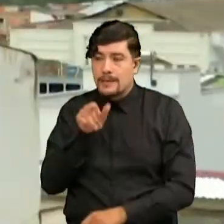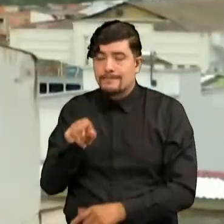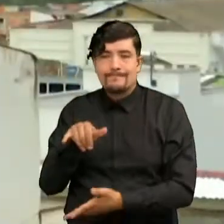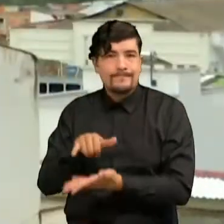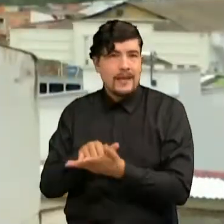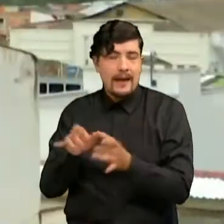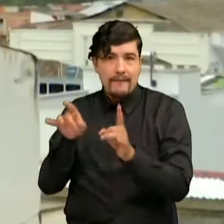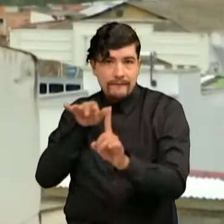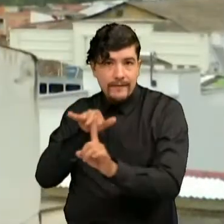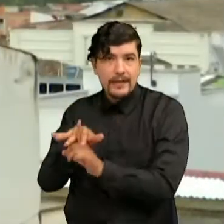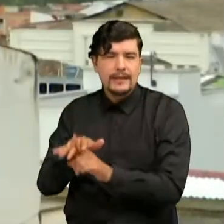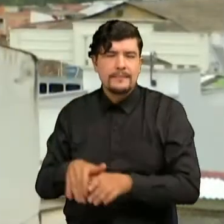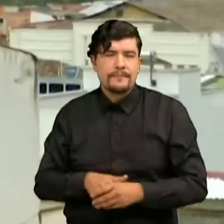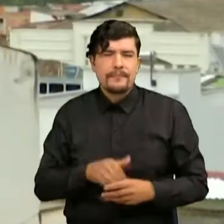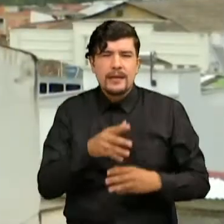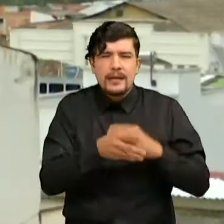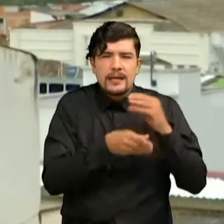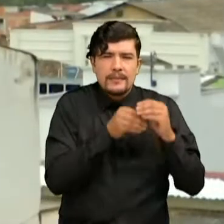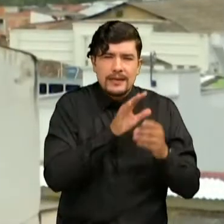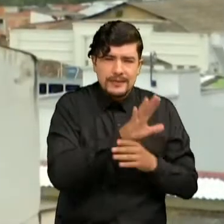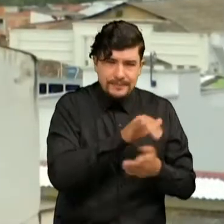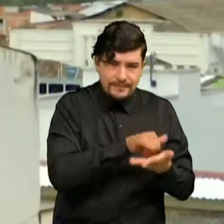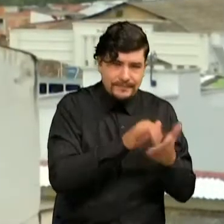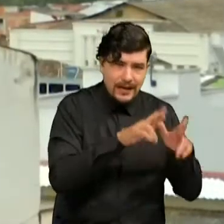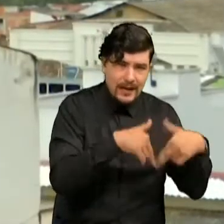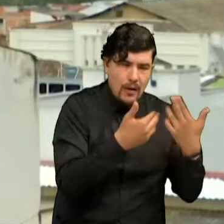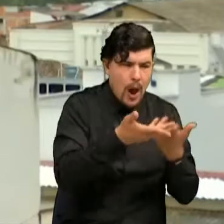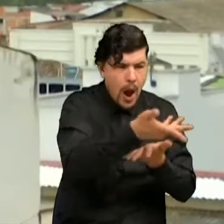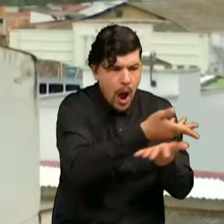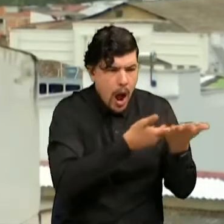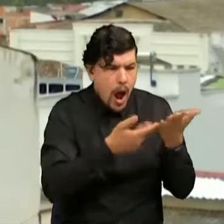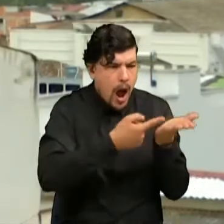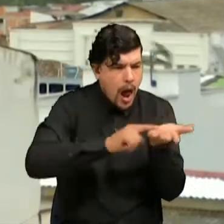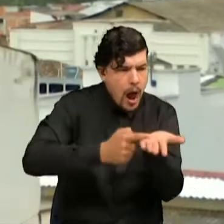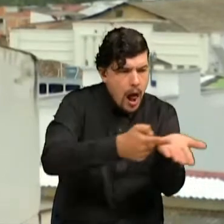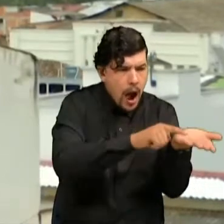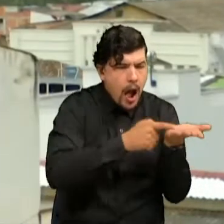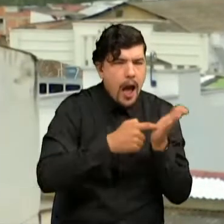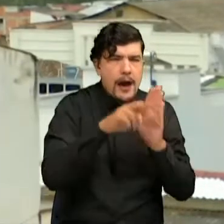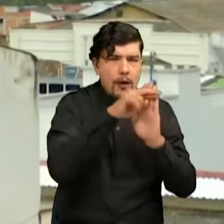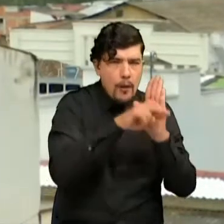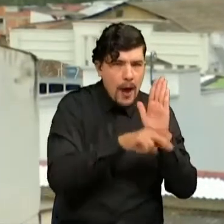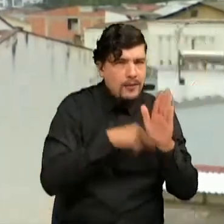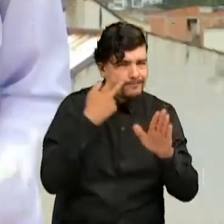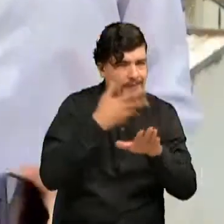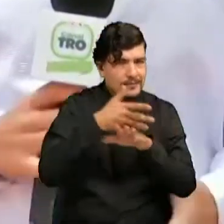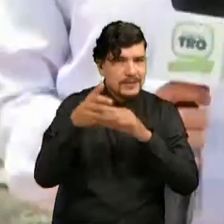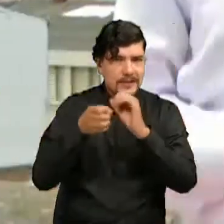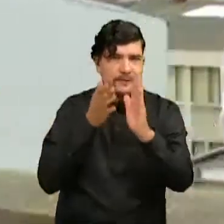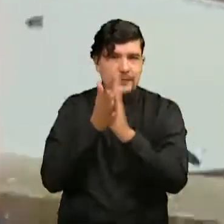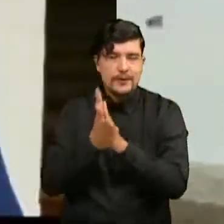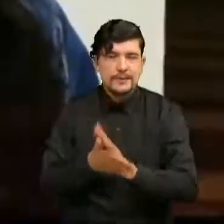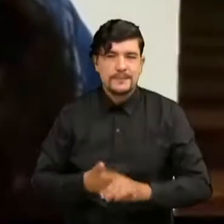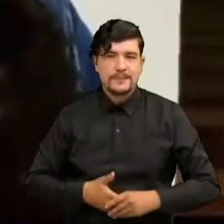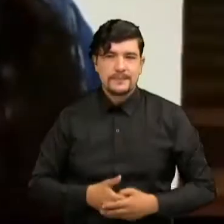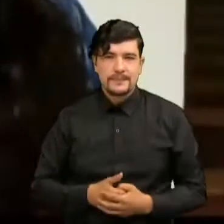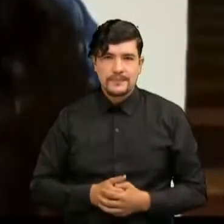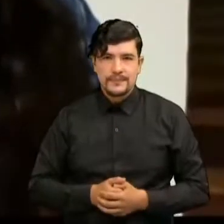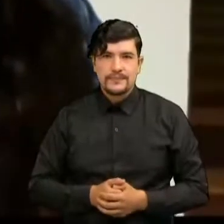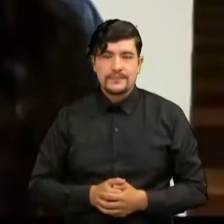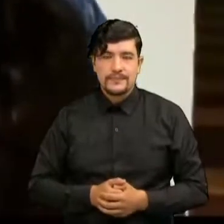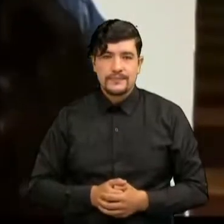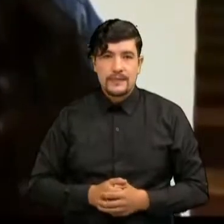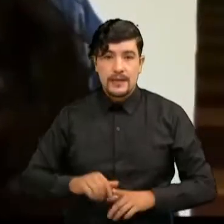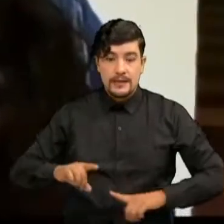otra parte les indicamos que en esta reunión de gestión de riesgo se decretaron otras medidas que ustedes van a conocer a continuación la administración